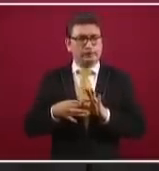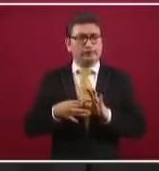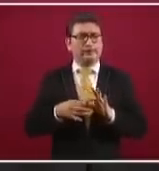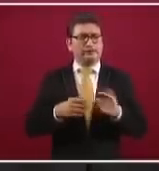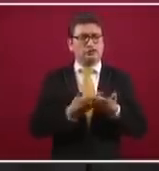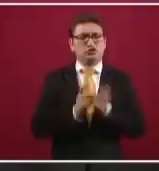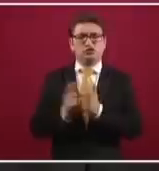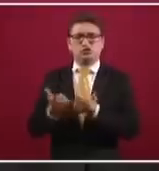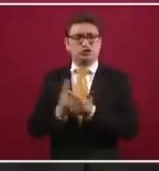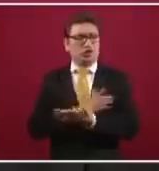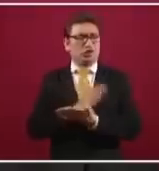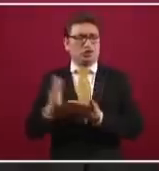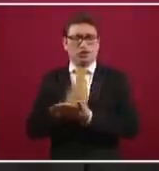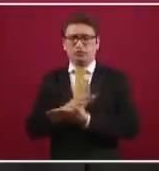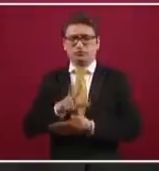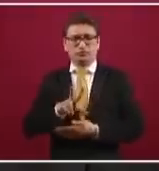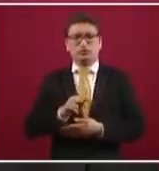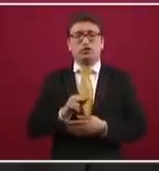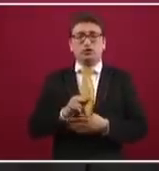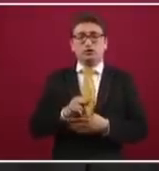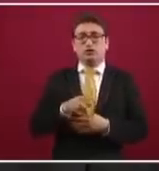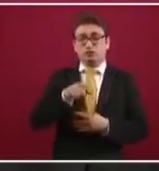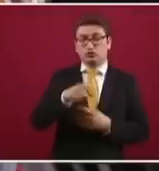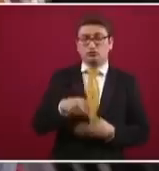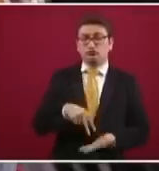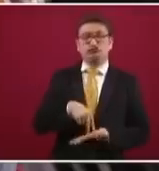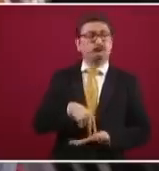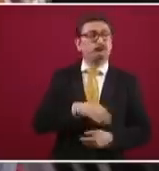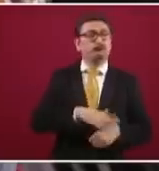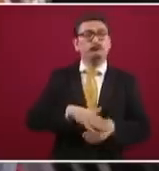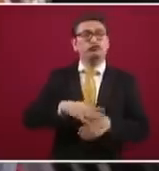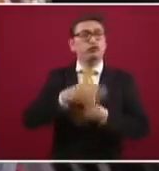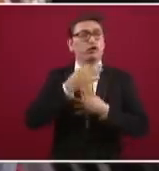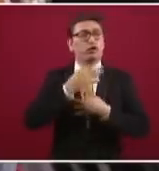polarización y a informarles que usted trabaja